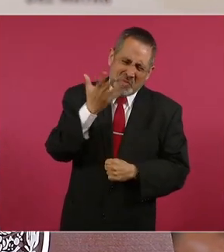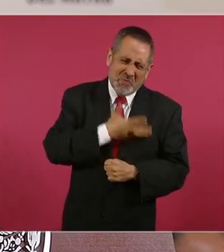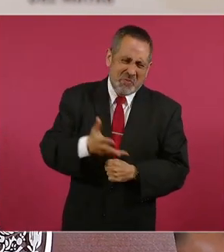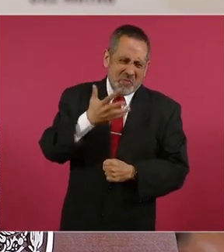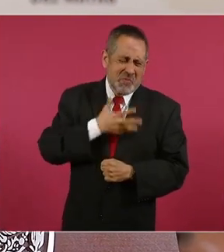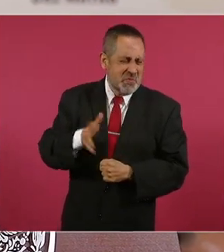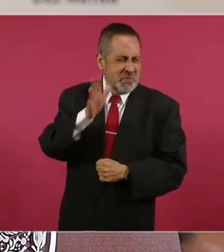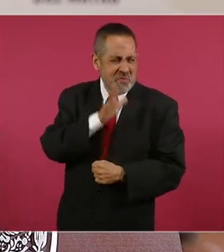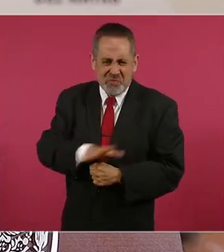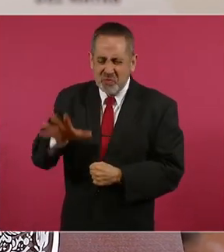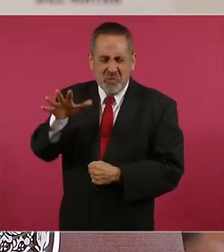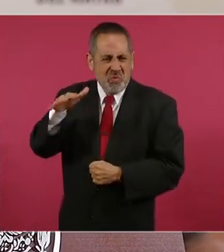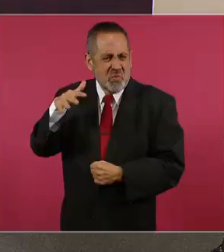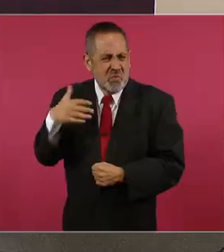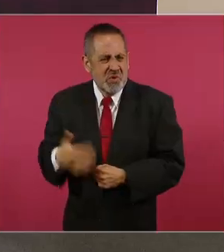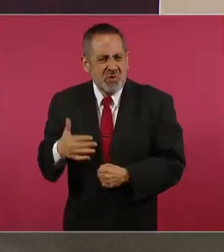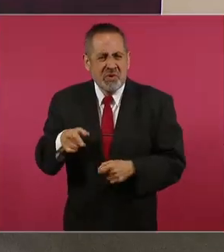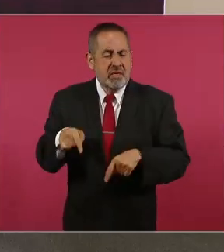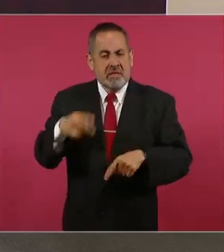Es